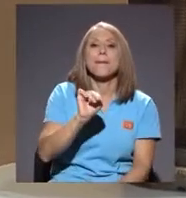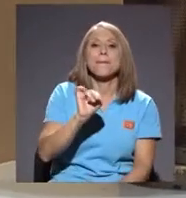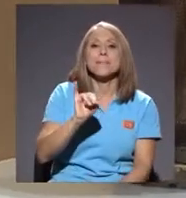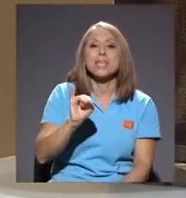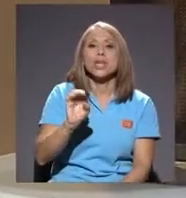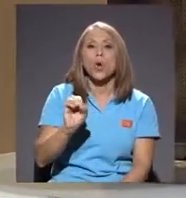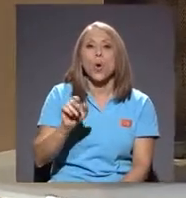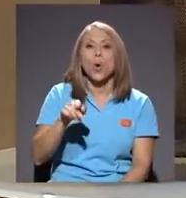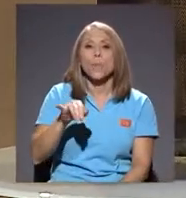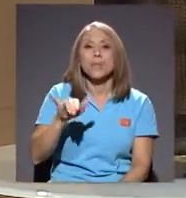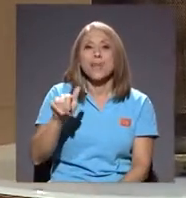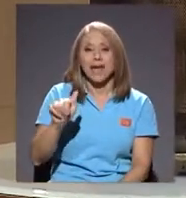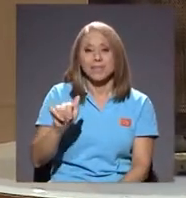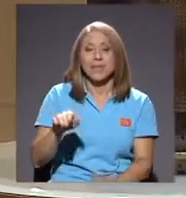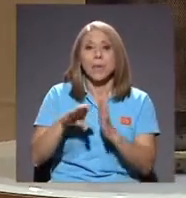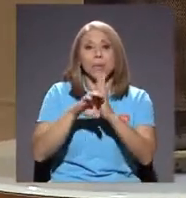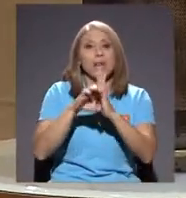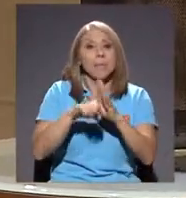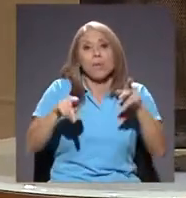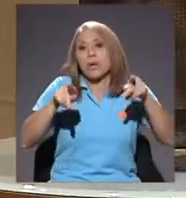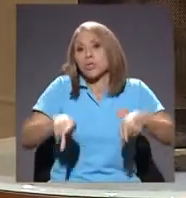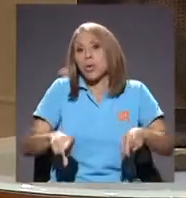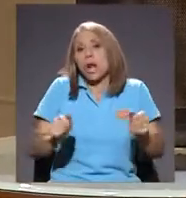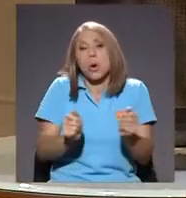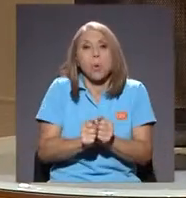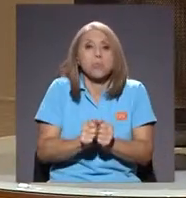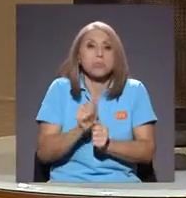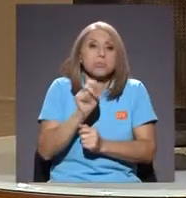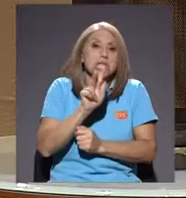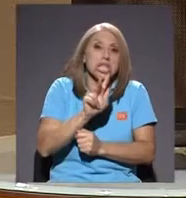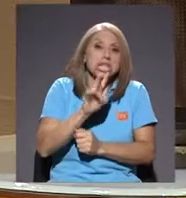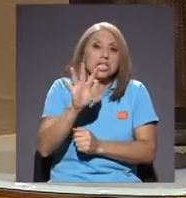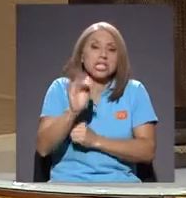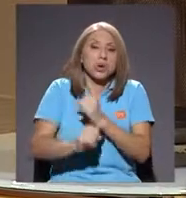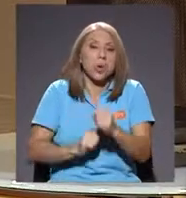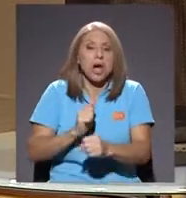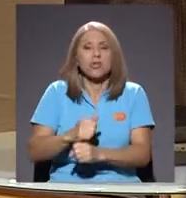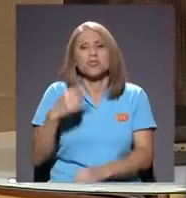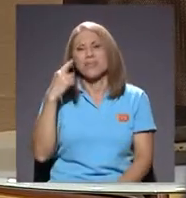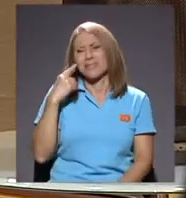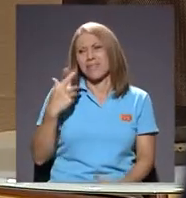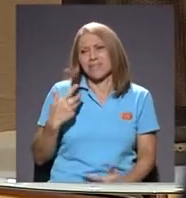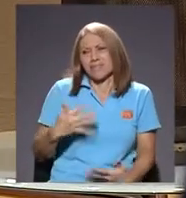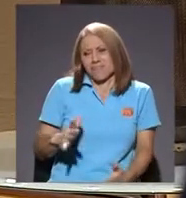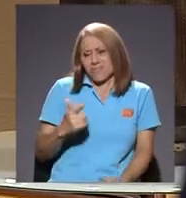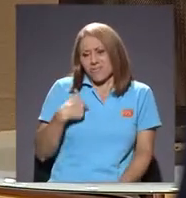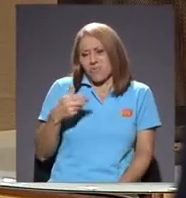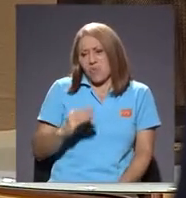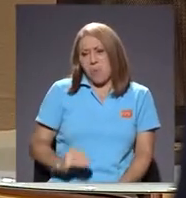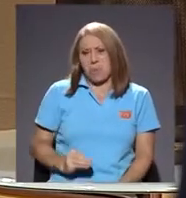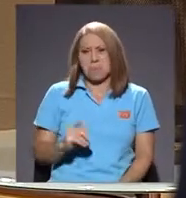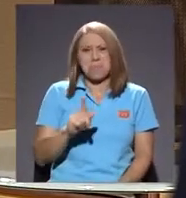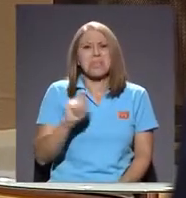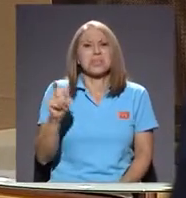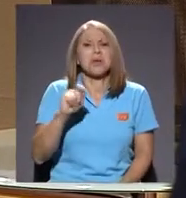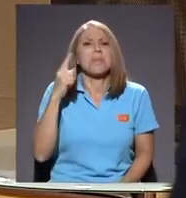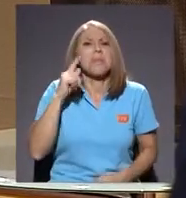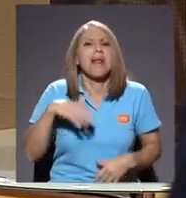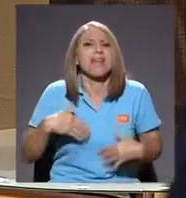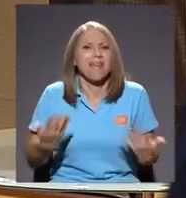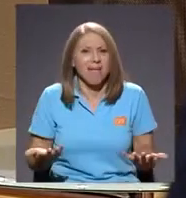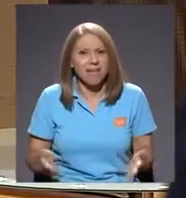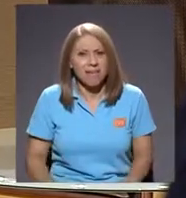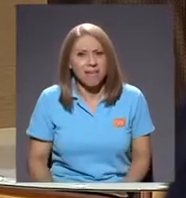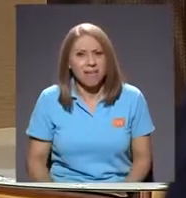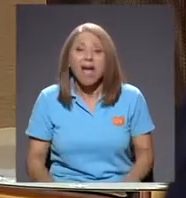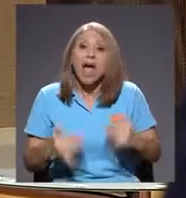30 años y 35 dice para qué pensionarme de que entonces y ahora cuando hay